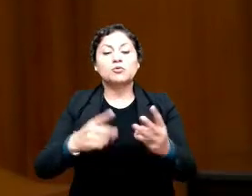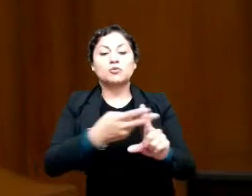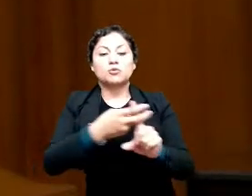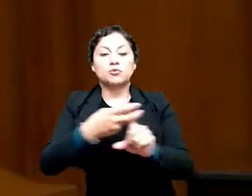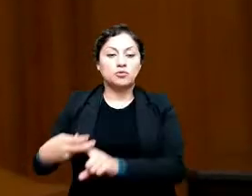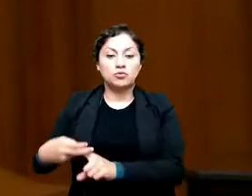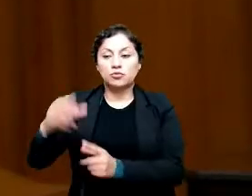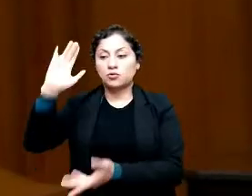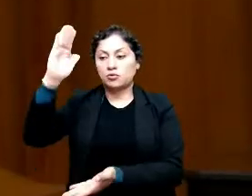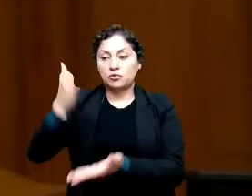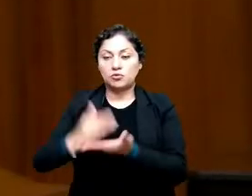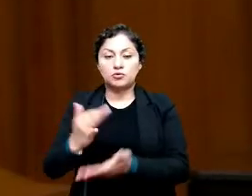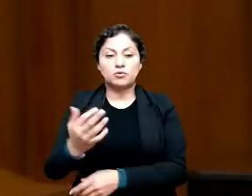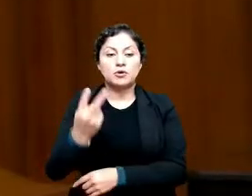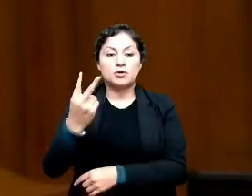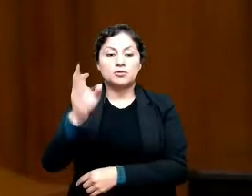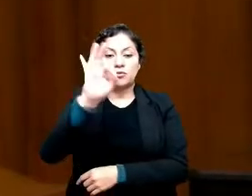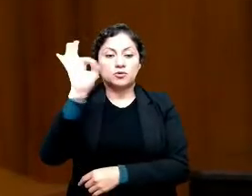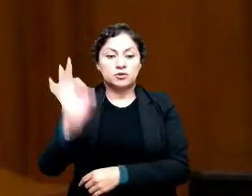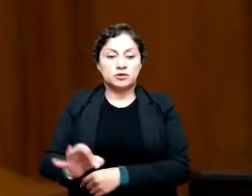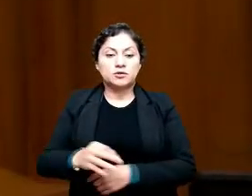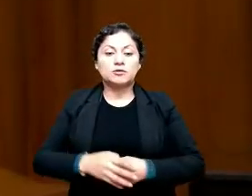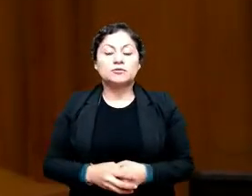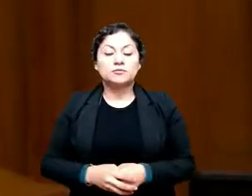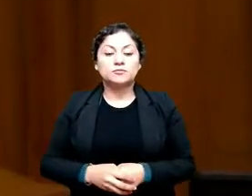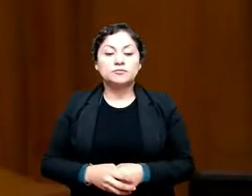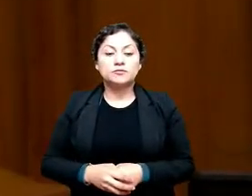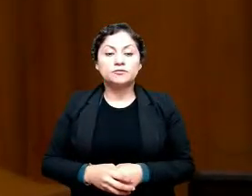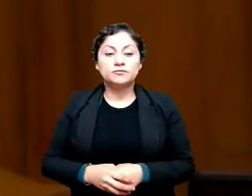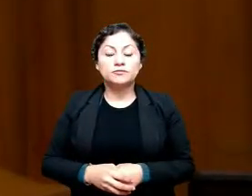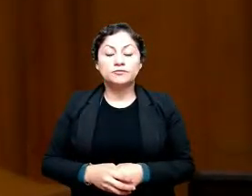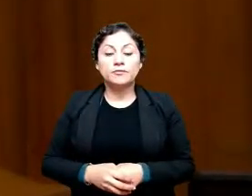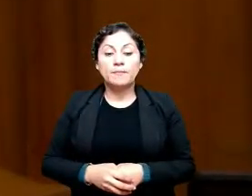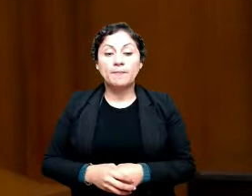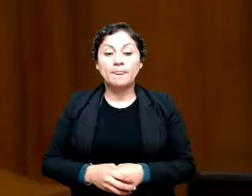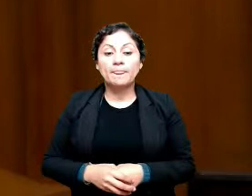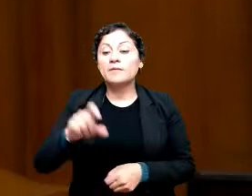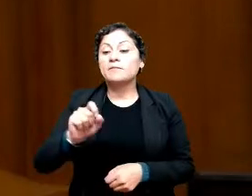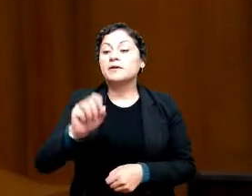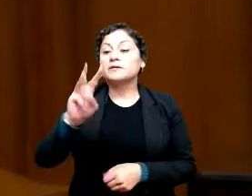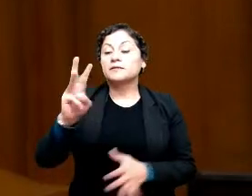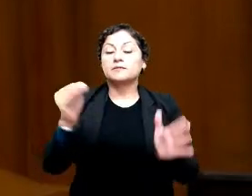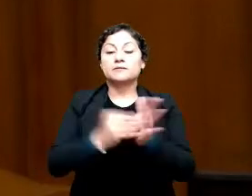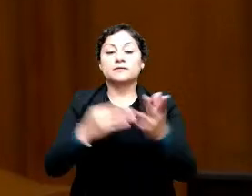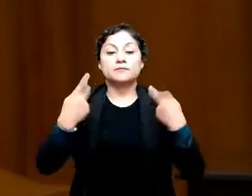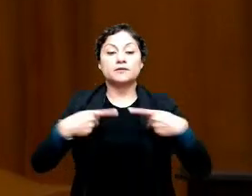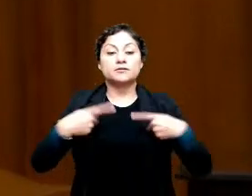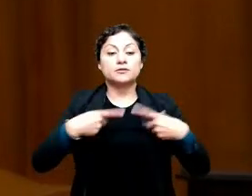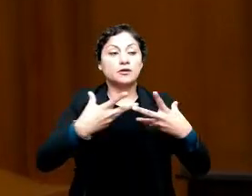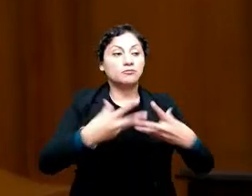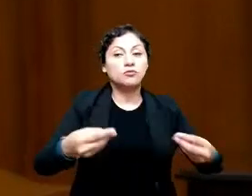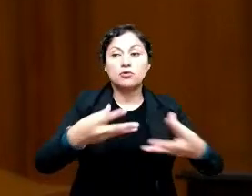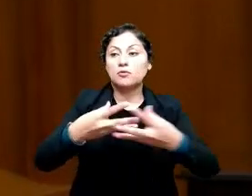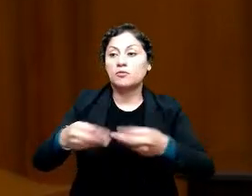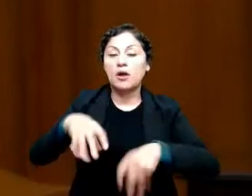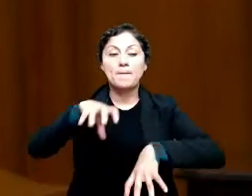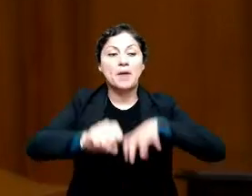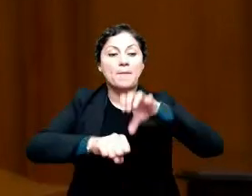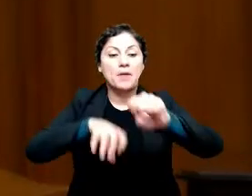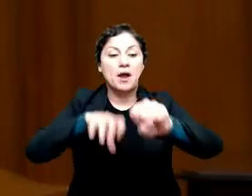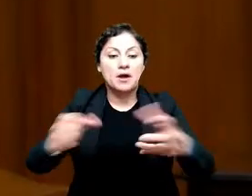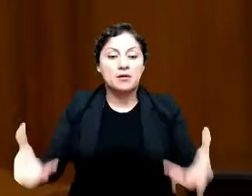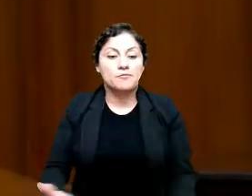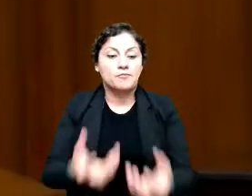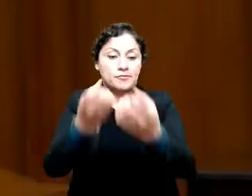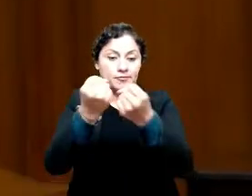un 52%. La localización de más de 23,000 personas desaparecidas y una estrategia curricular en